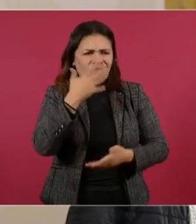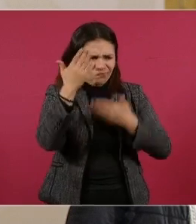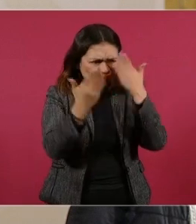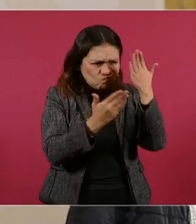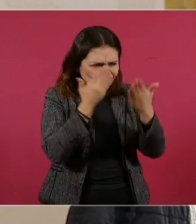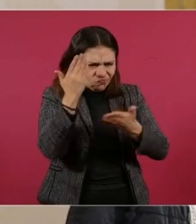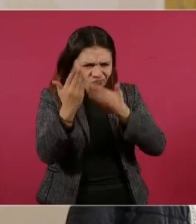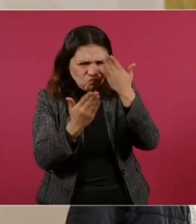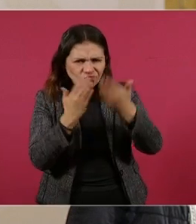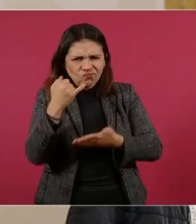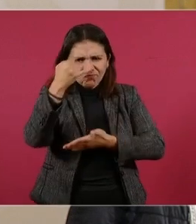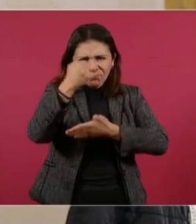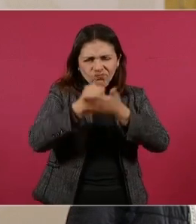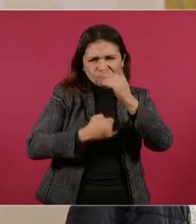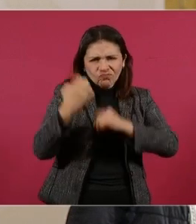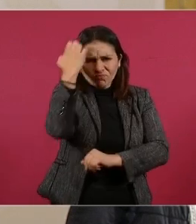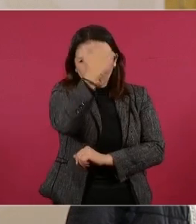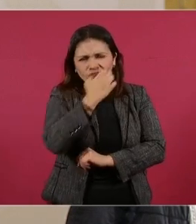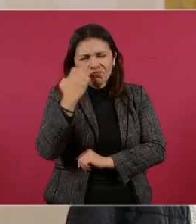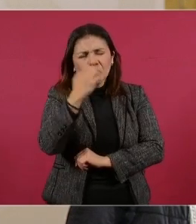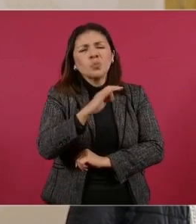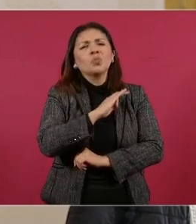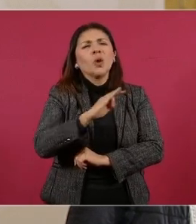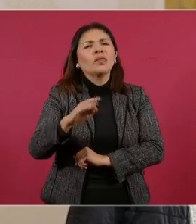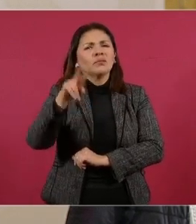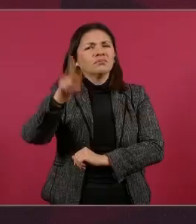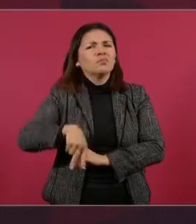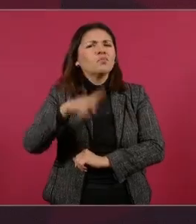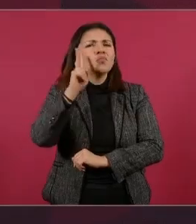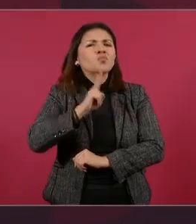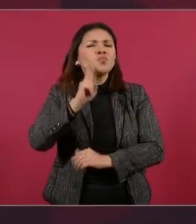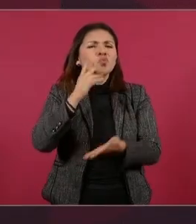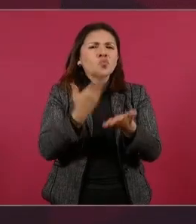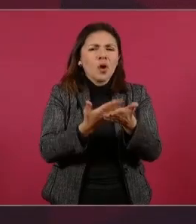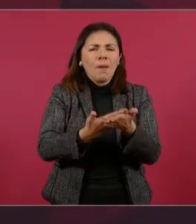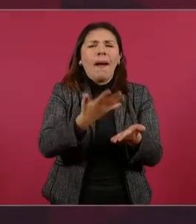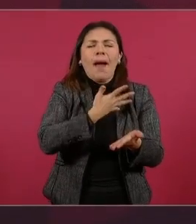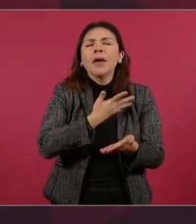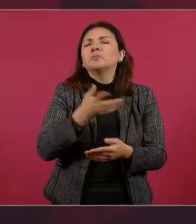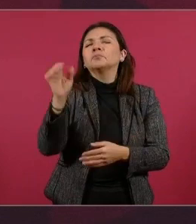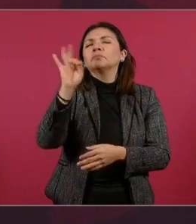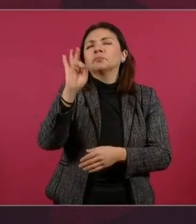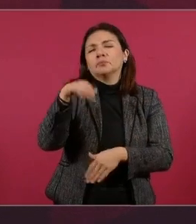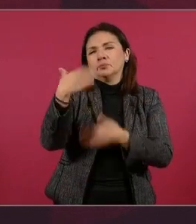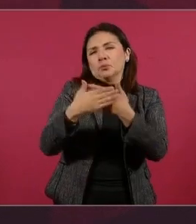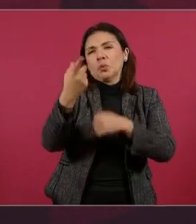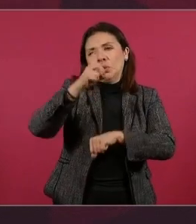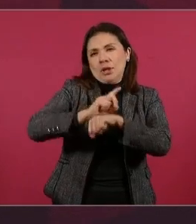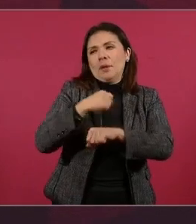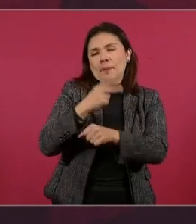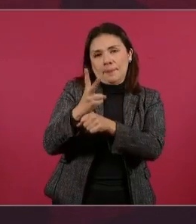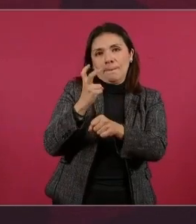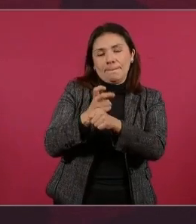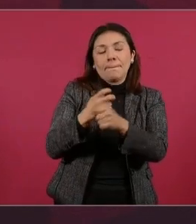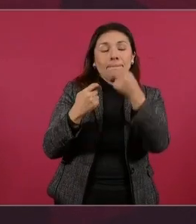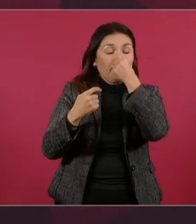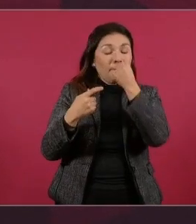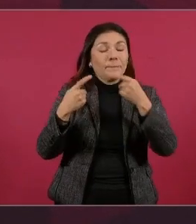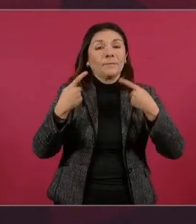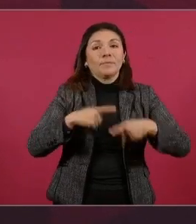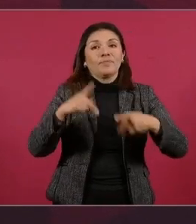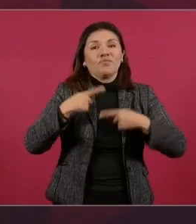puede probar un día vamos a invitar aquí al